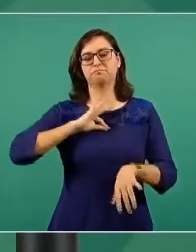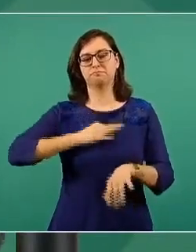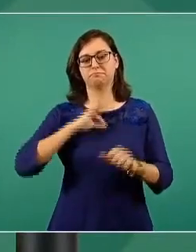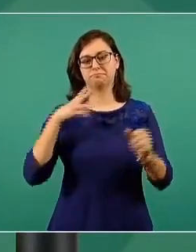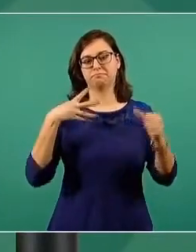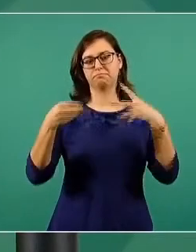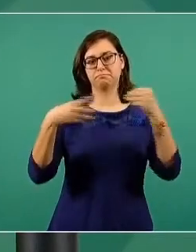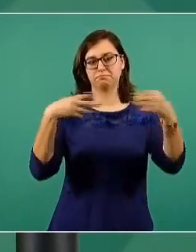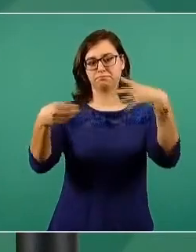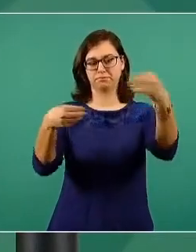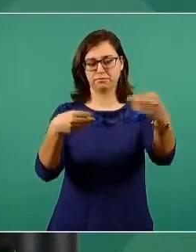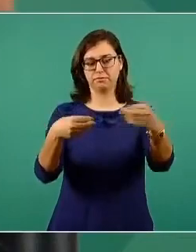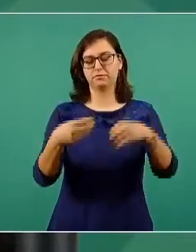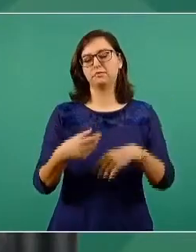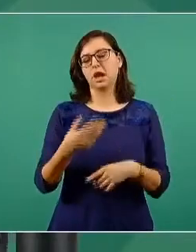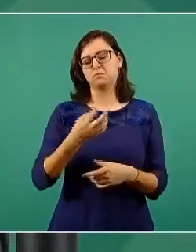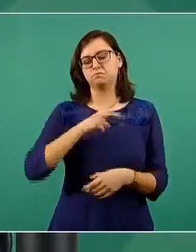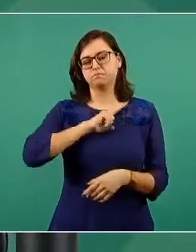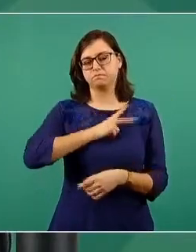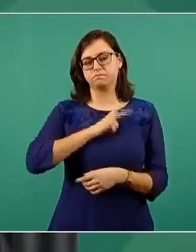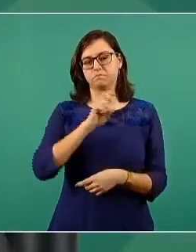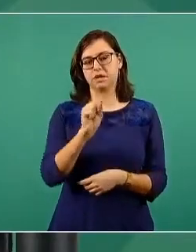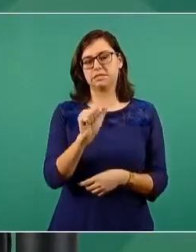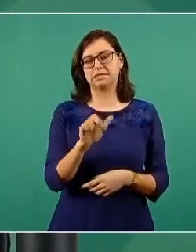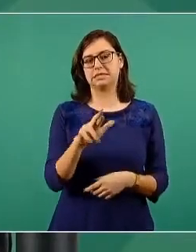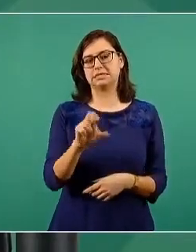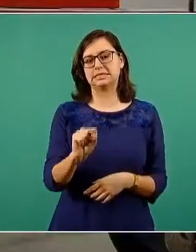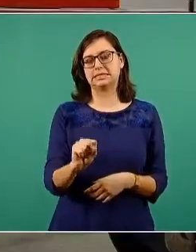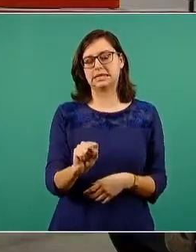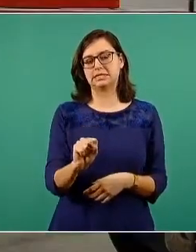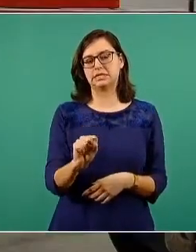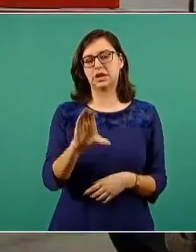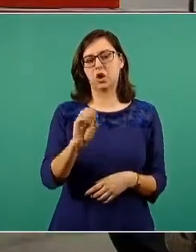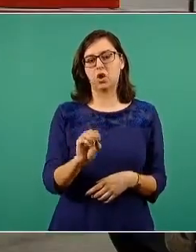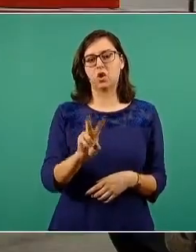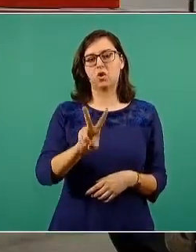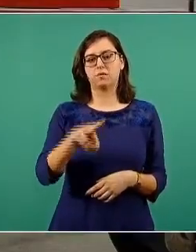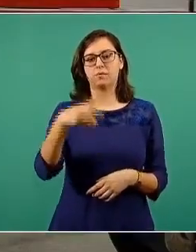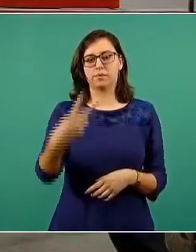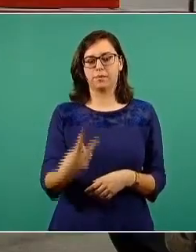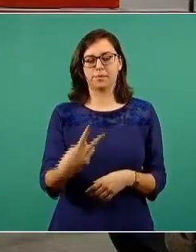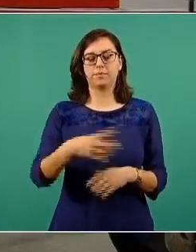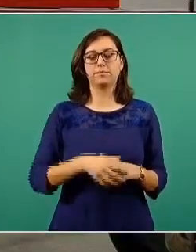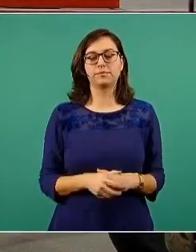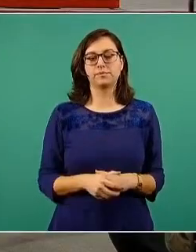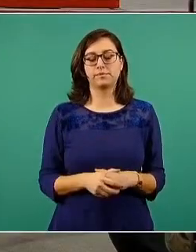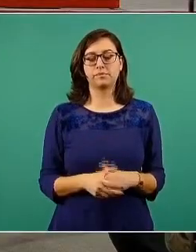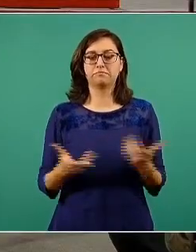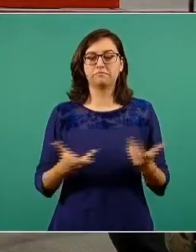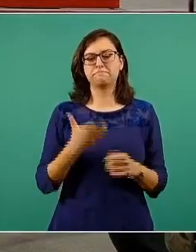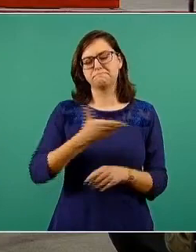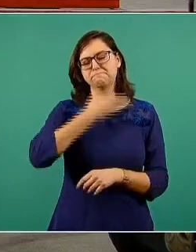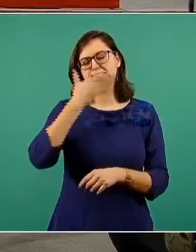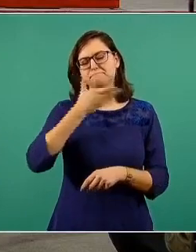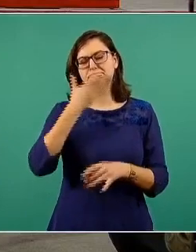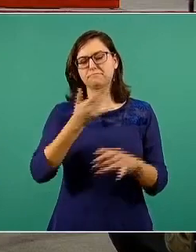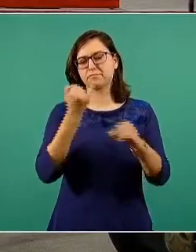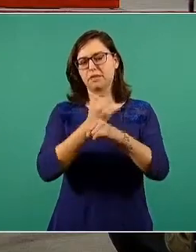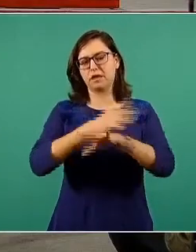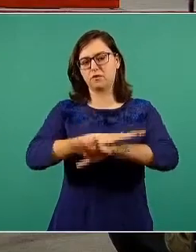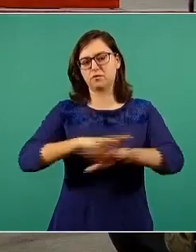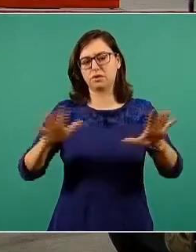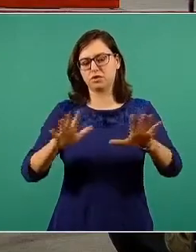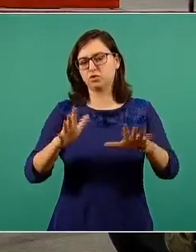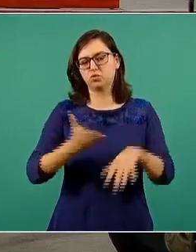SARS-CoV-2. Como es costumbre, tendremos un breve informe sobre el estado que guarda la epidemia y